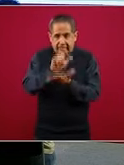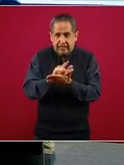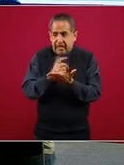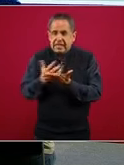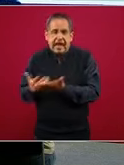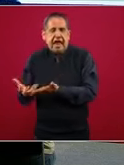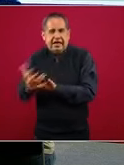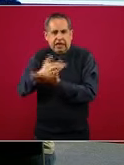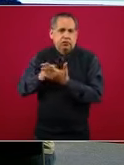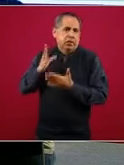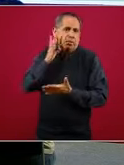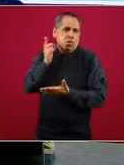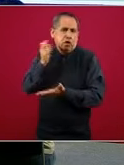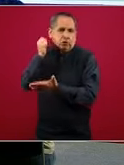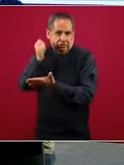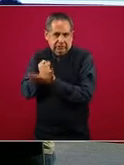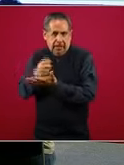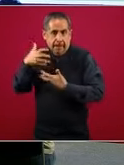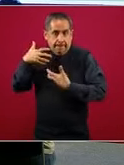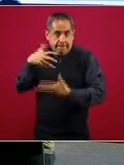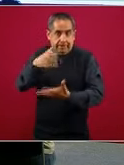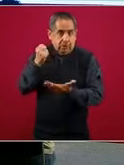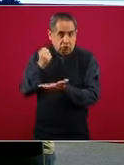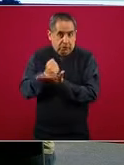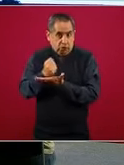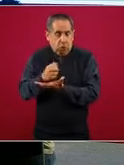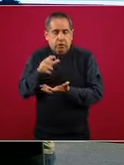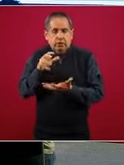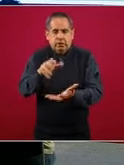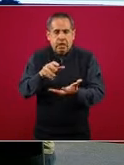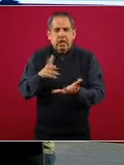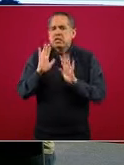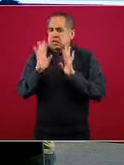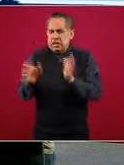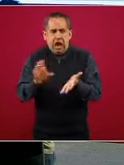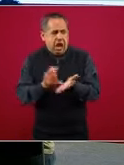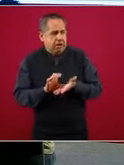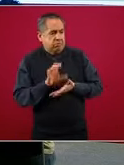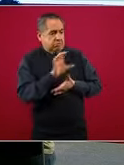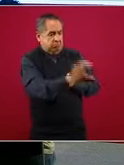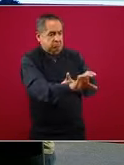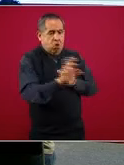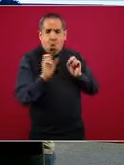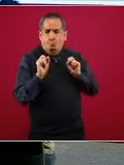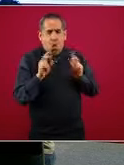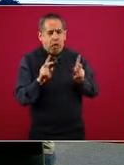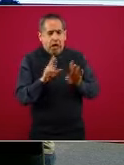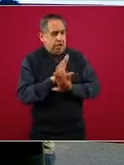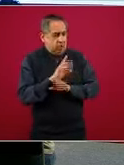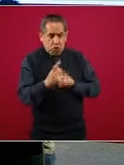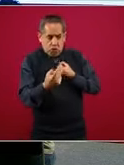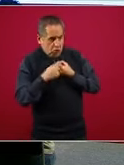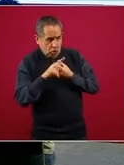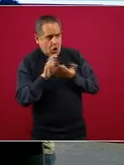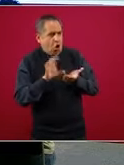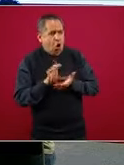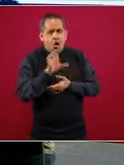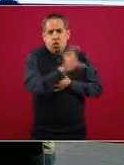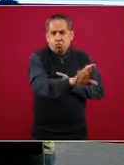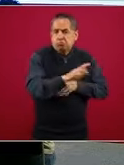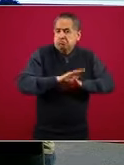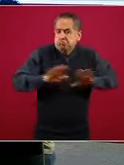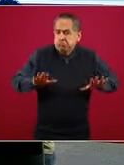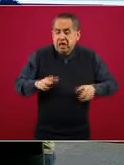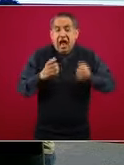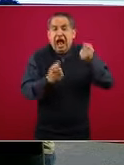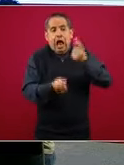Egresos de la Federación, en el presupuesto, la Ley de Egresos, se ha destinado ese recurso a los estados. Hoy tenemos